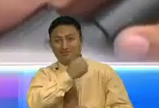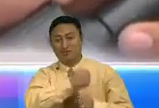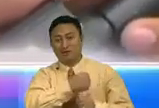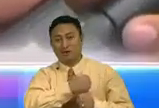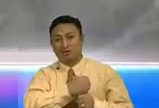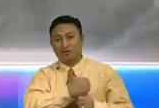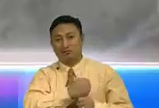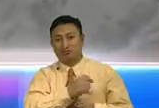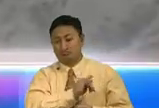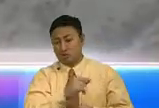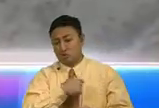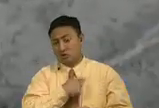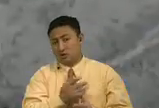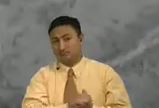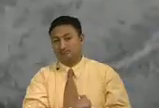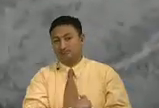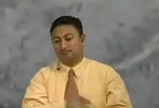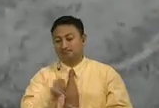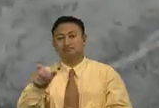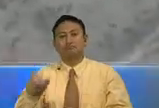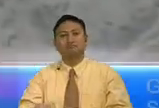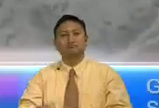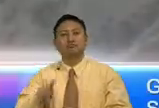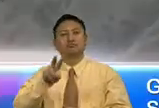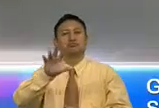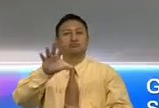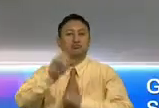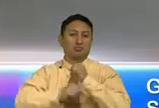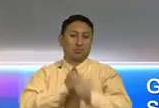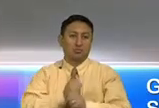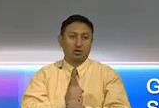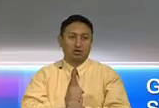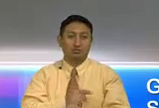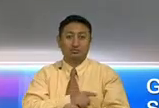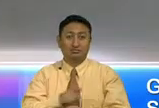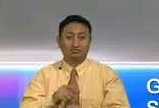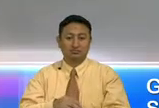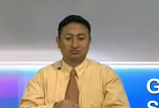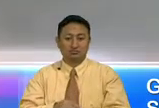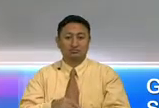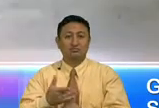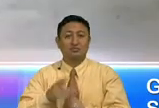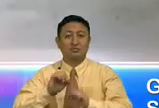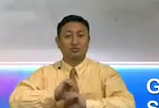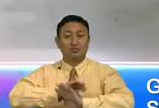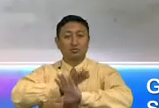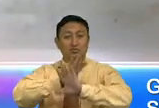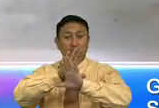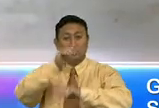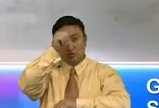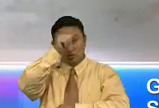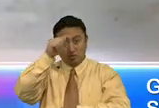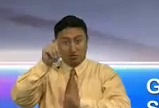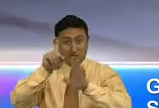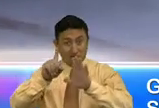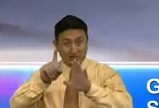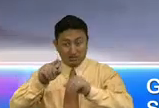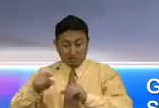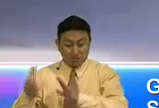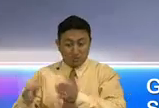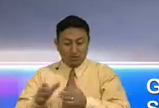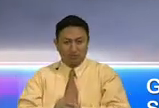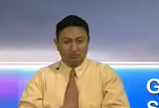uno. La víctima de aproximadamente 25 años encontró la muerte aquel lluvioso amanecer del domingo 6 de enero.